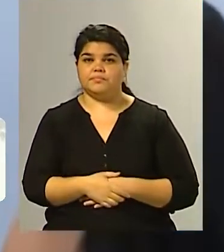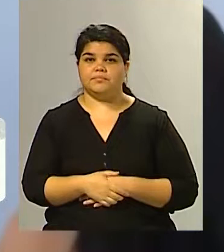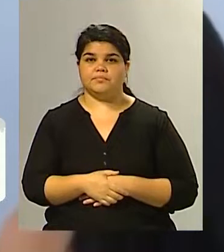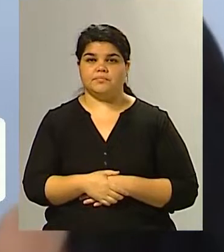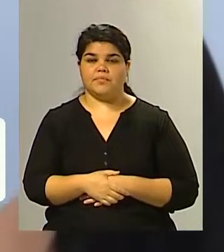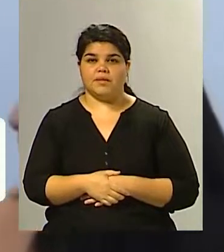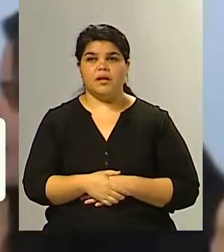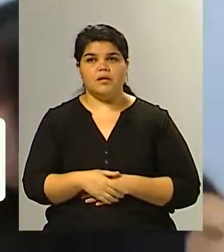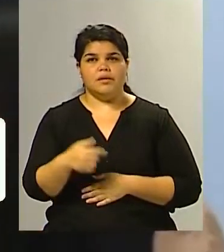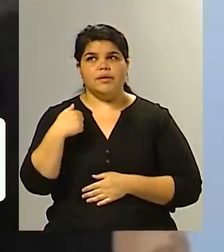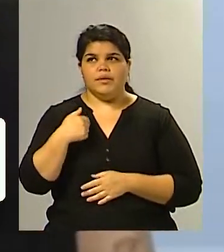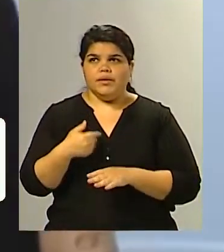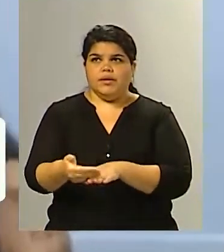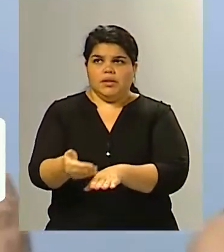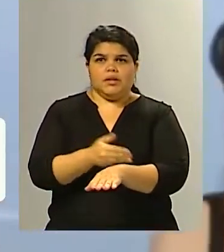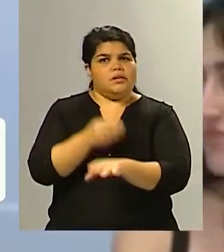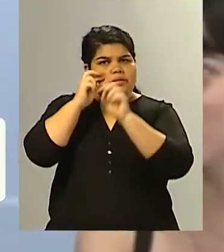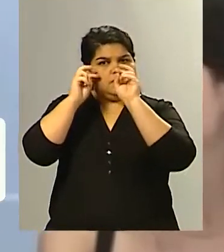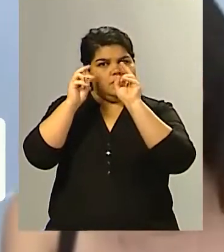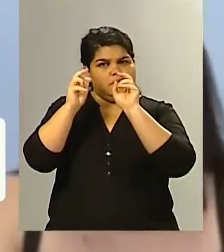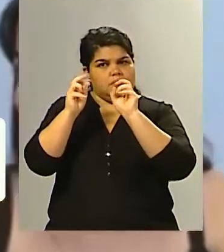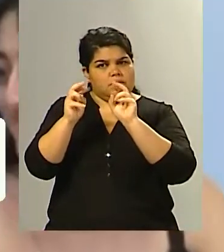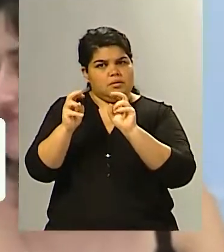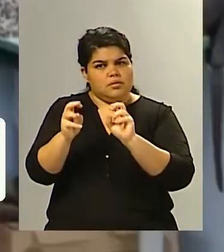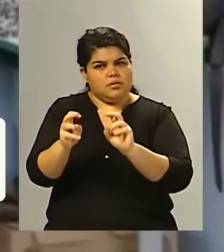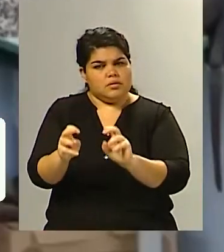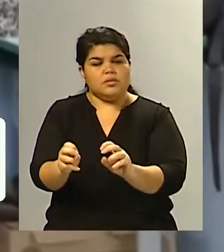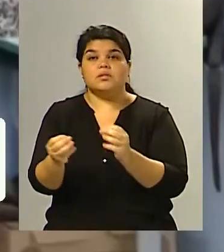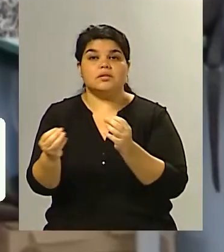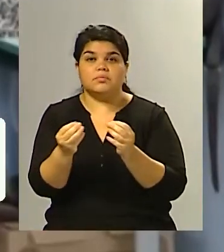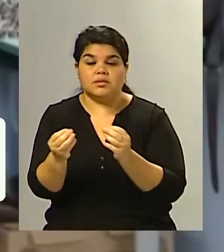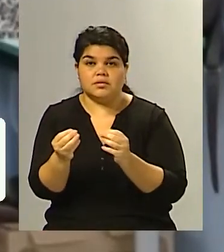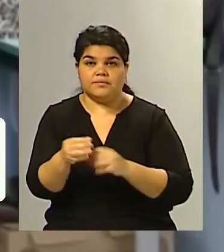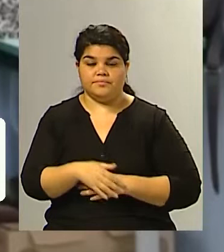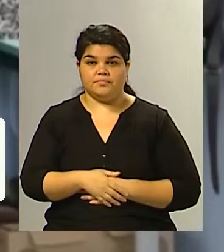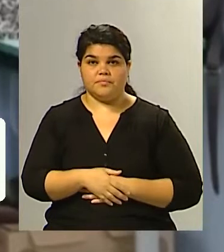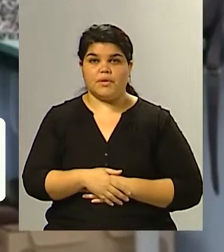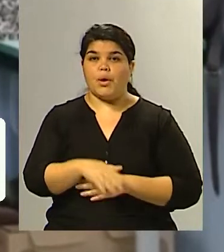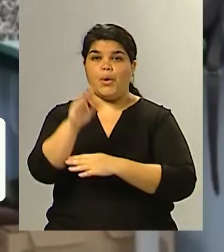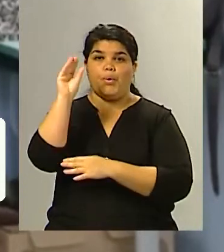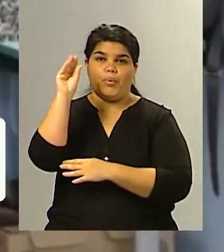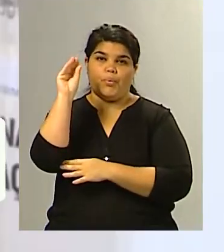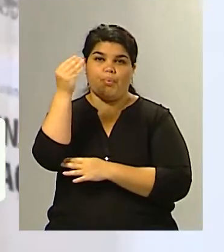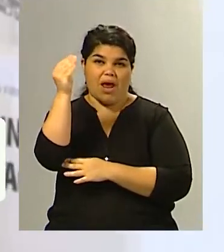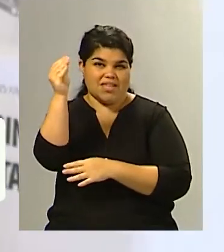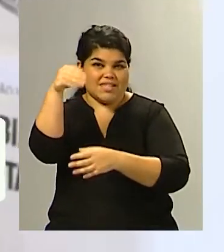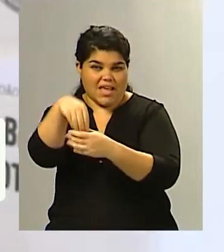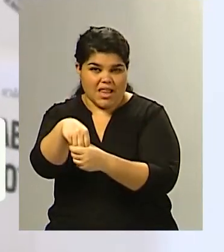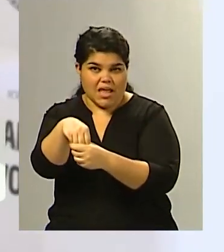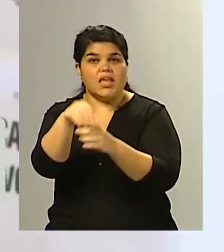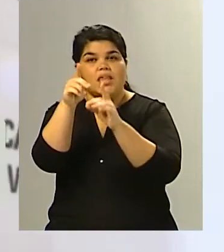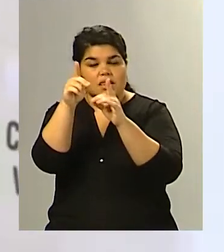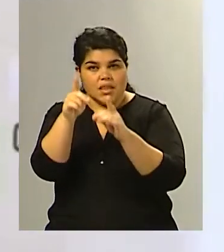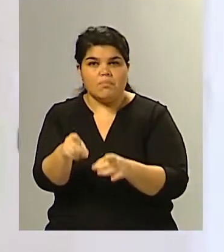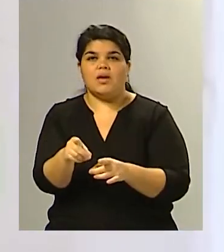vengo analizando con bastante tiempo todo lo que va aconteciendo en Brasil, pero no solo respecto de la centralidad, o lo